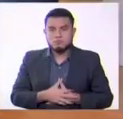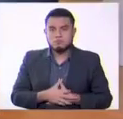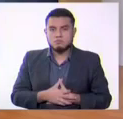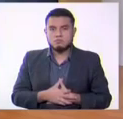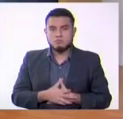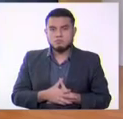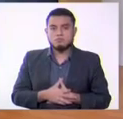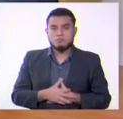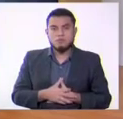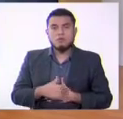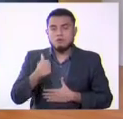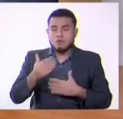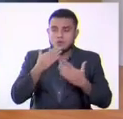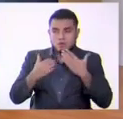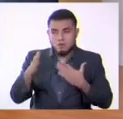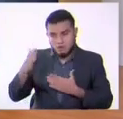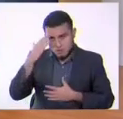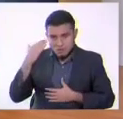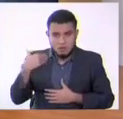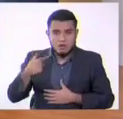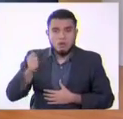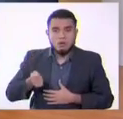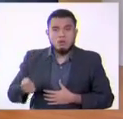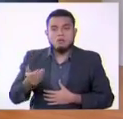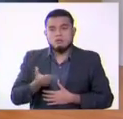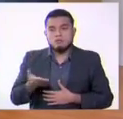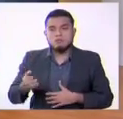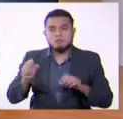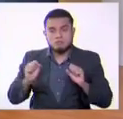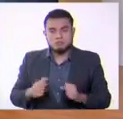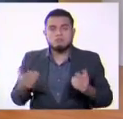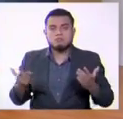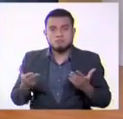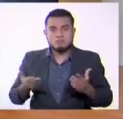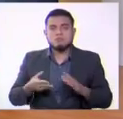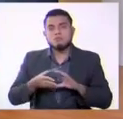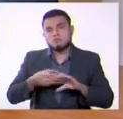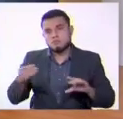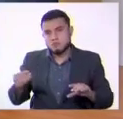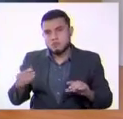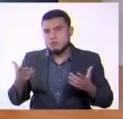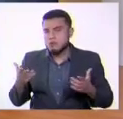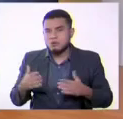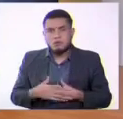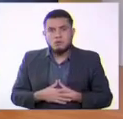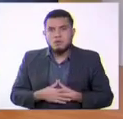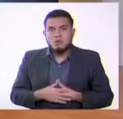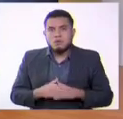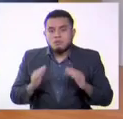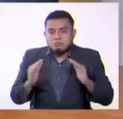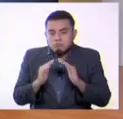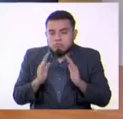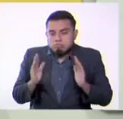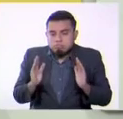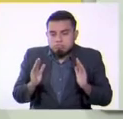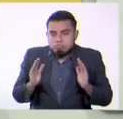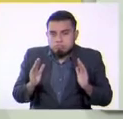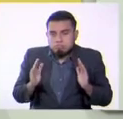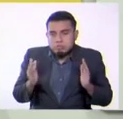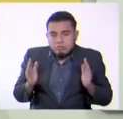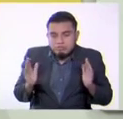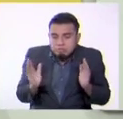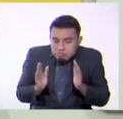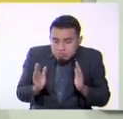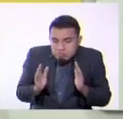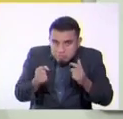y como bien lo ha dicho la abogada, ¿verdad? Hay cosas que se pueden cumplir fuera, sin estar en un confinamiento dentro de un centro de